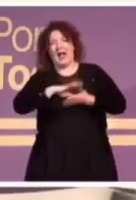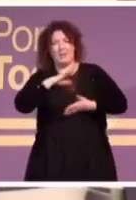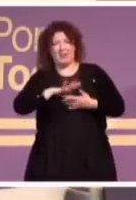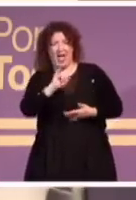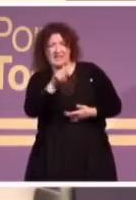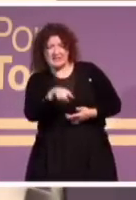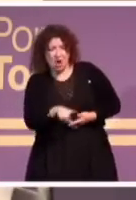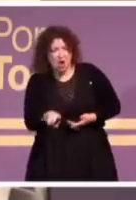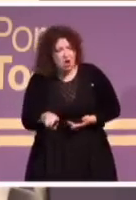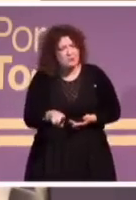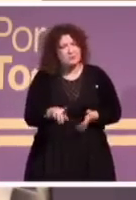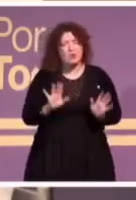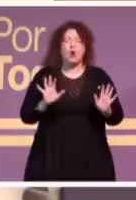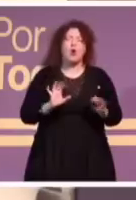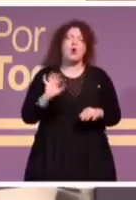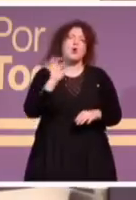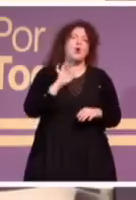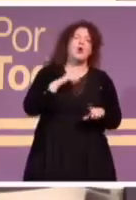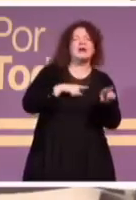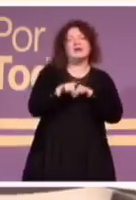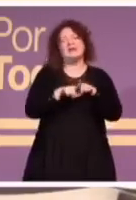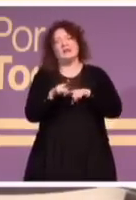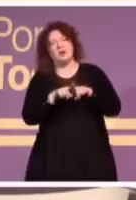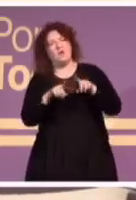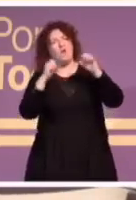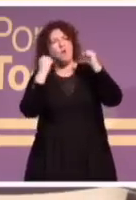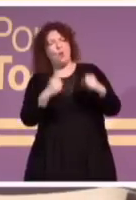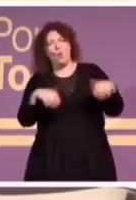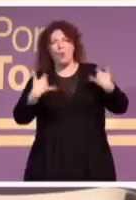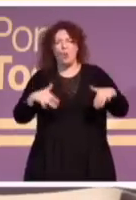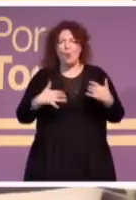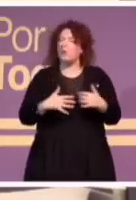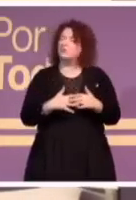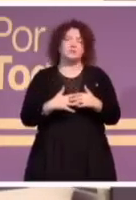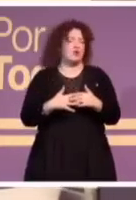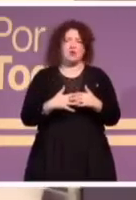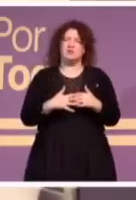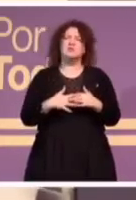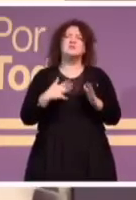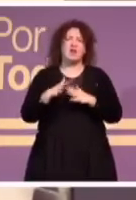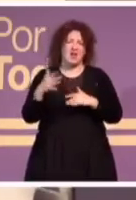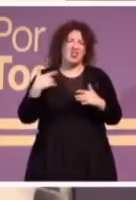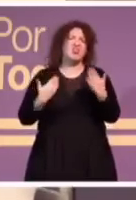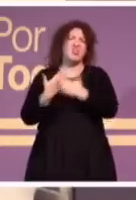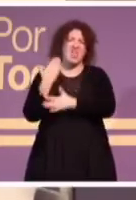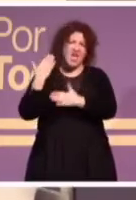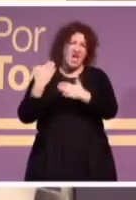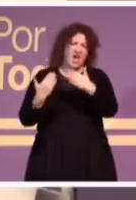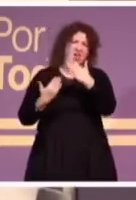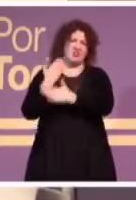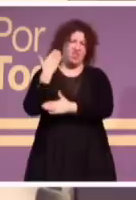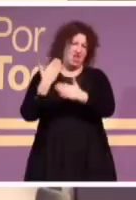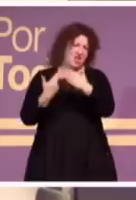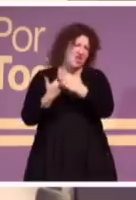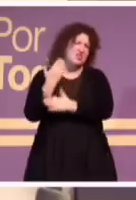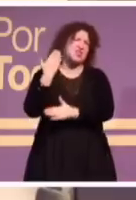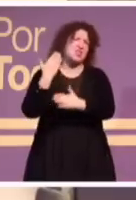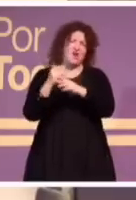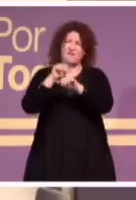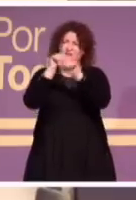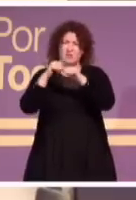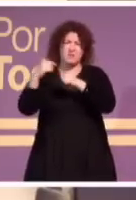capacidades. No es que te hagan una crítica fuerte. Es que durante muchos días, desde muchos